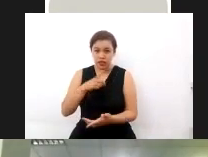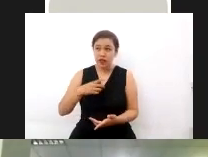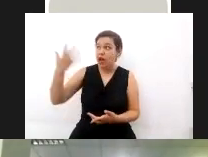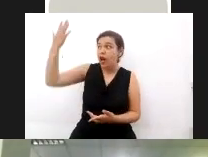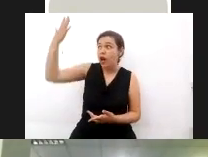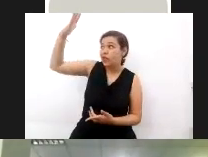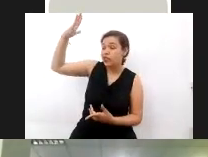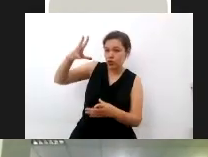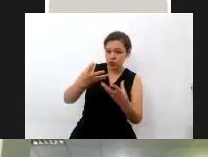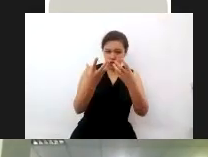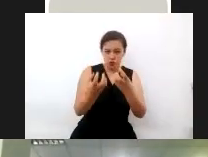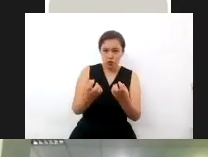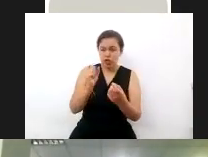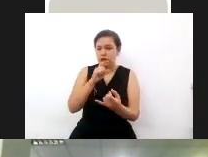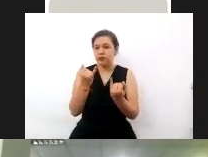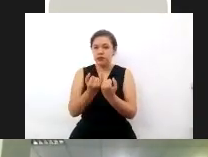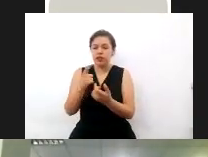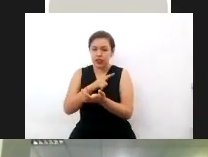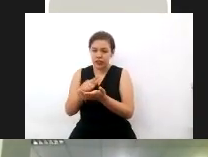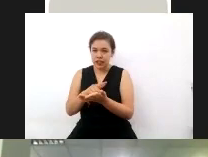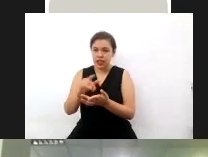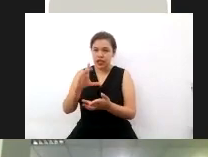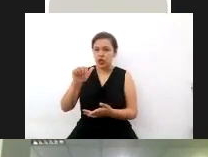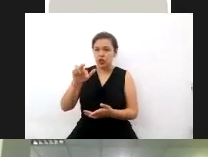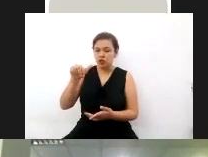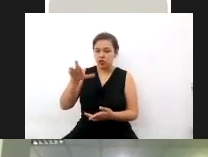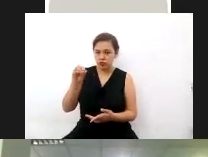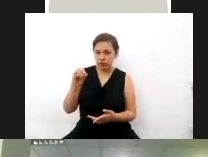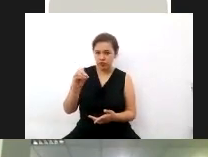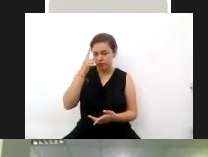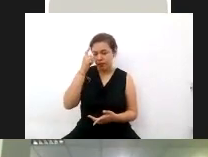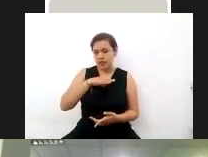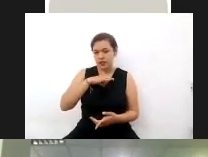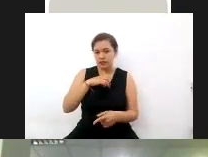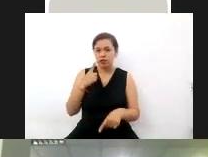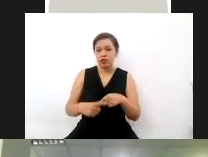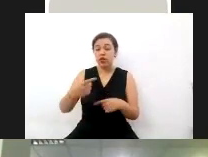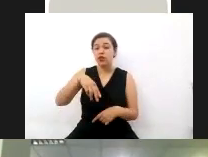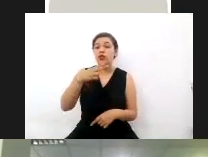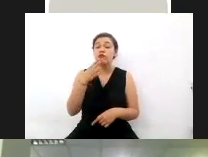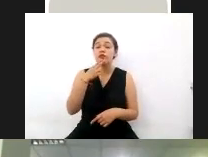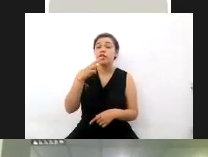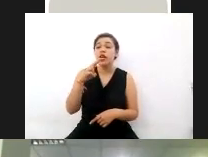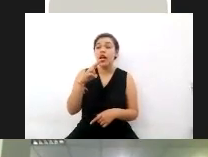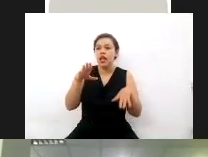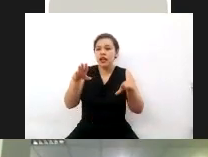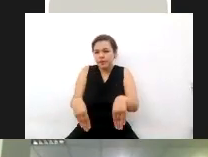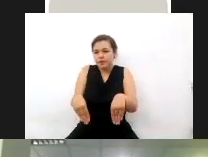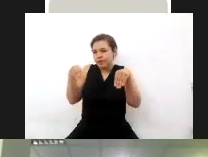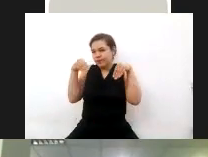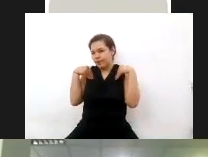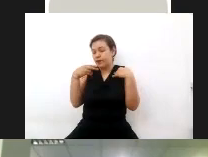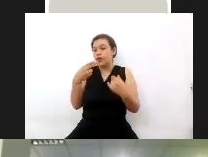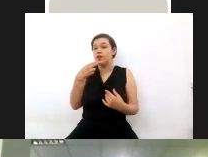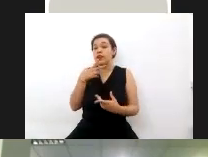y utilizar una dilución para su limpieza de cloro, para la desinfección. Si utilizan cobijas o sábanas, se tienen que